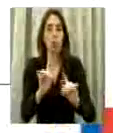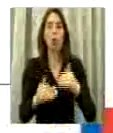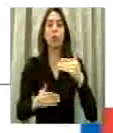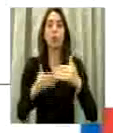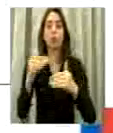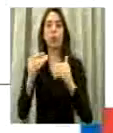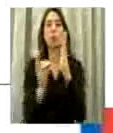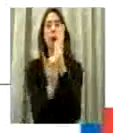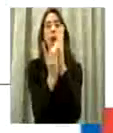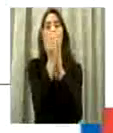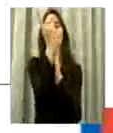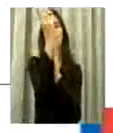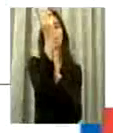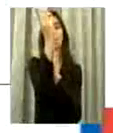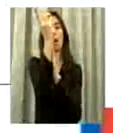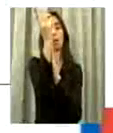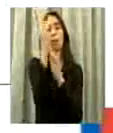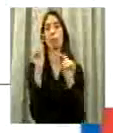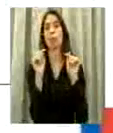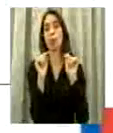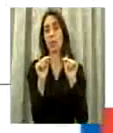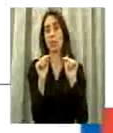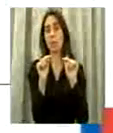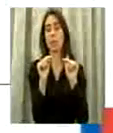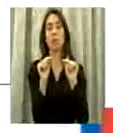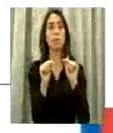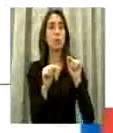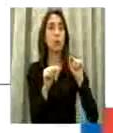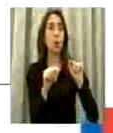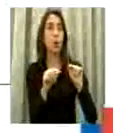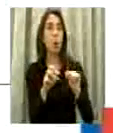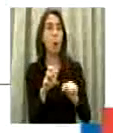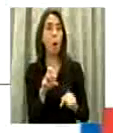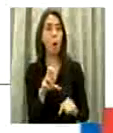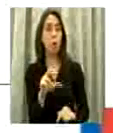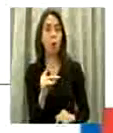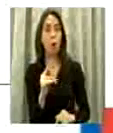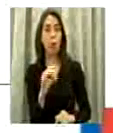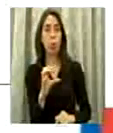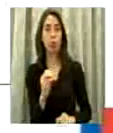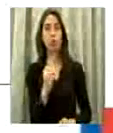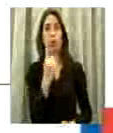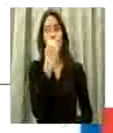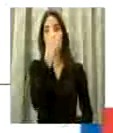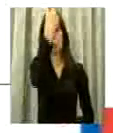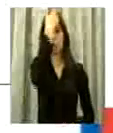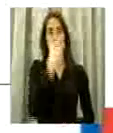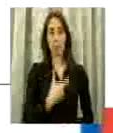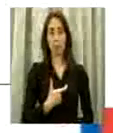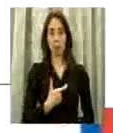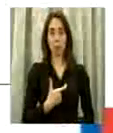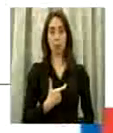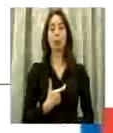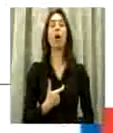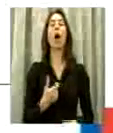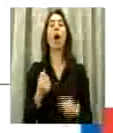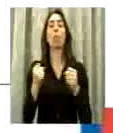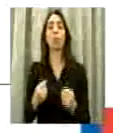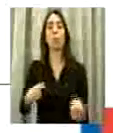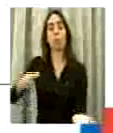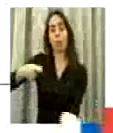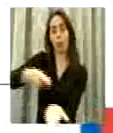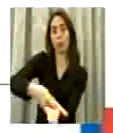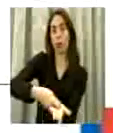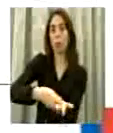hacia el desarrollo. Estos son el producto per cápita chileno a paridad de poder de compra.